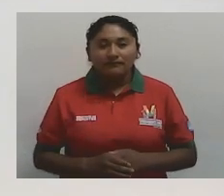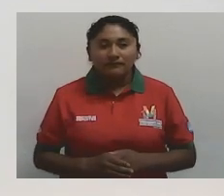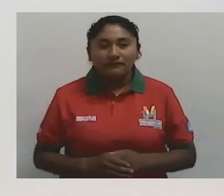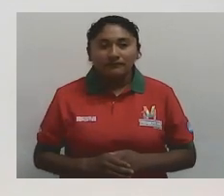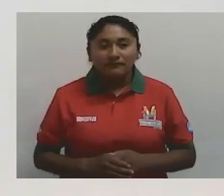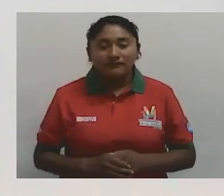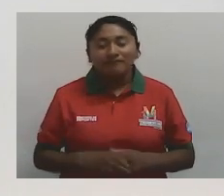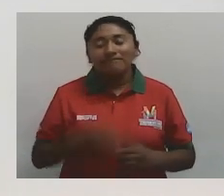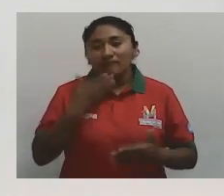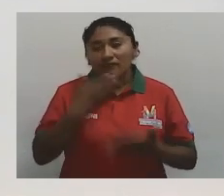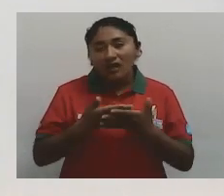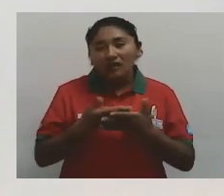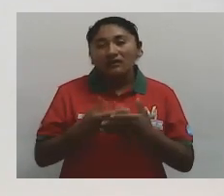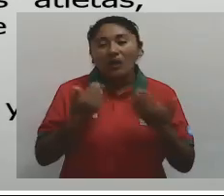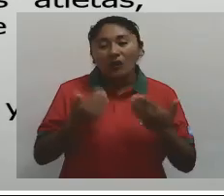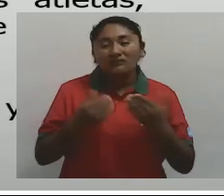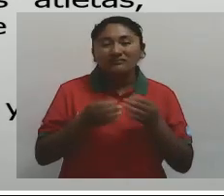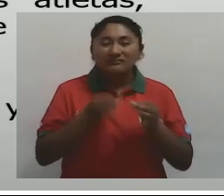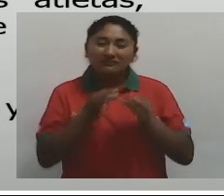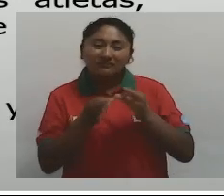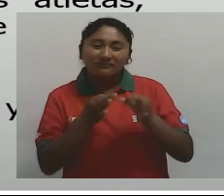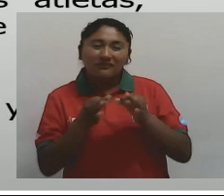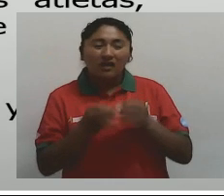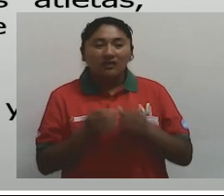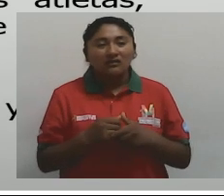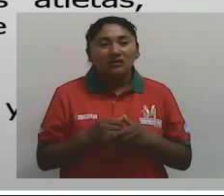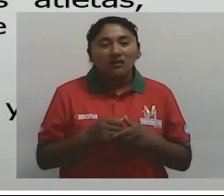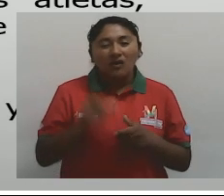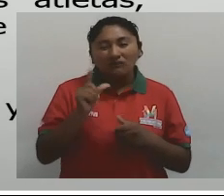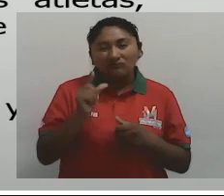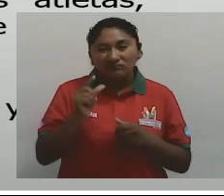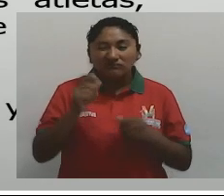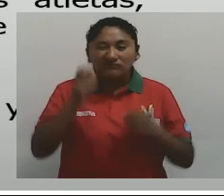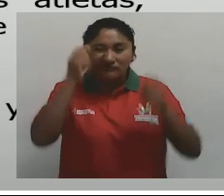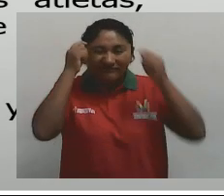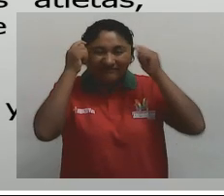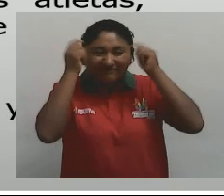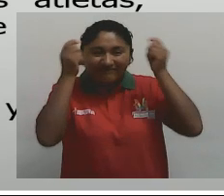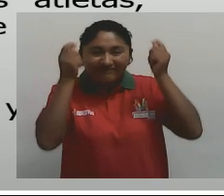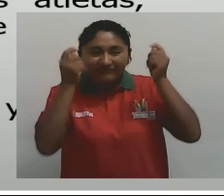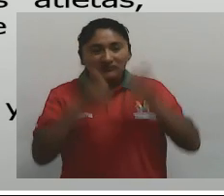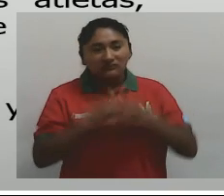momento les voy a exponer algo muy, muy teórico sobre lo que es